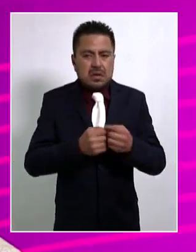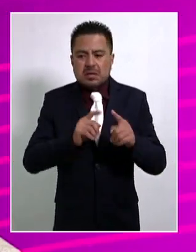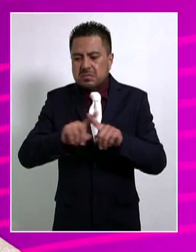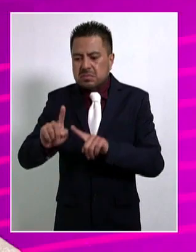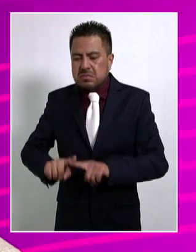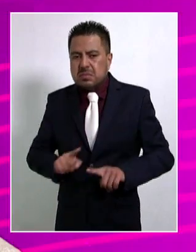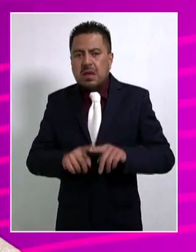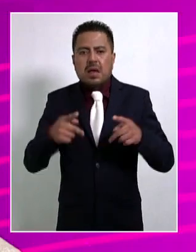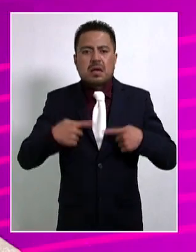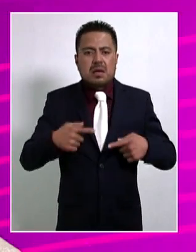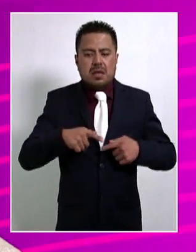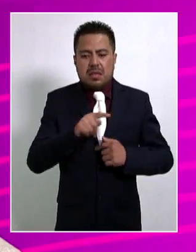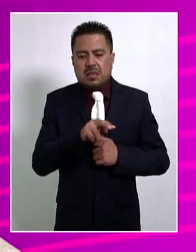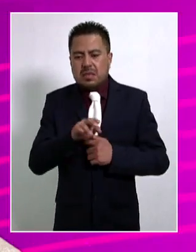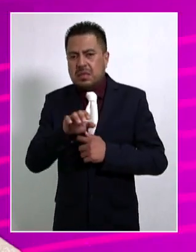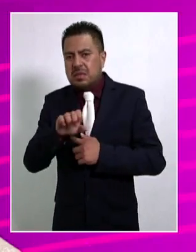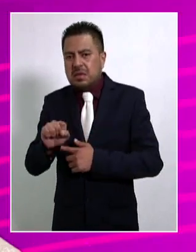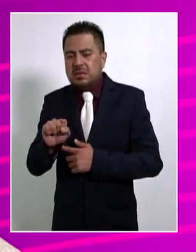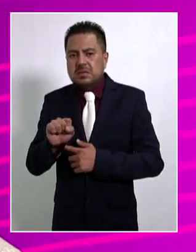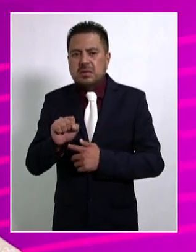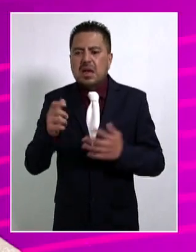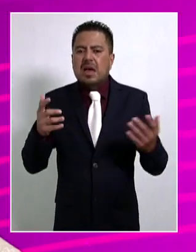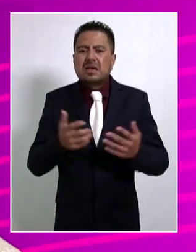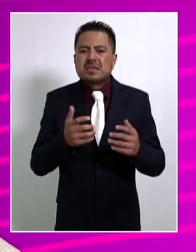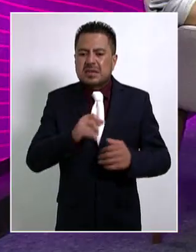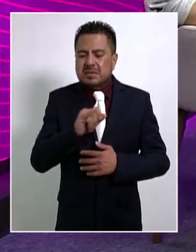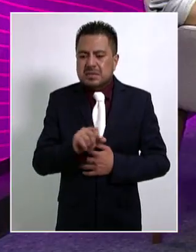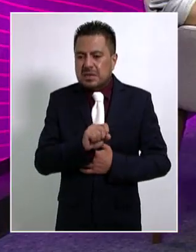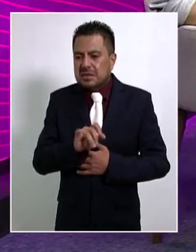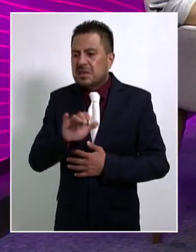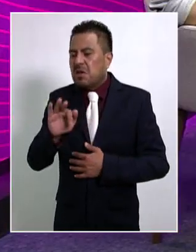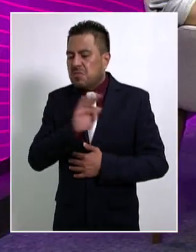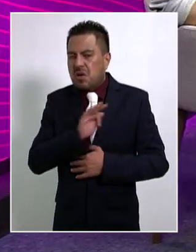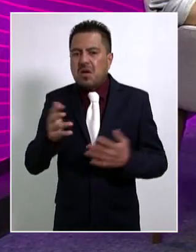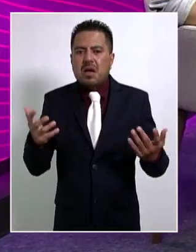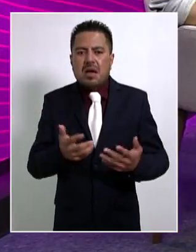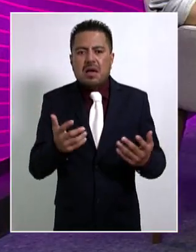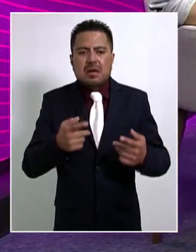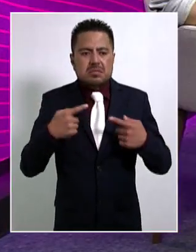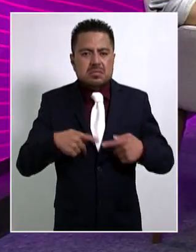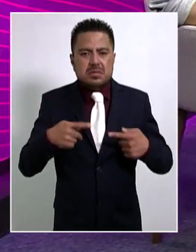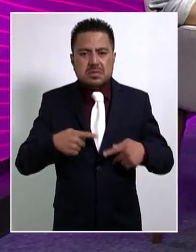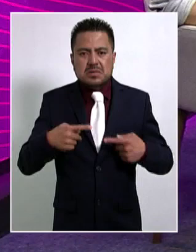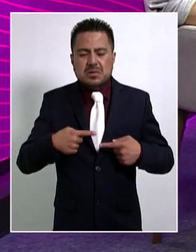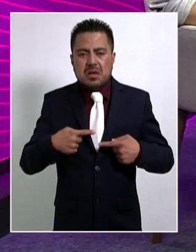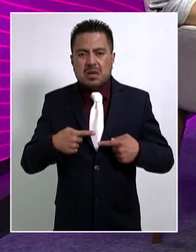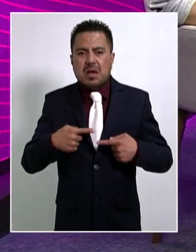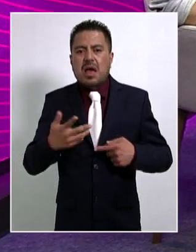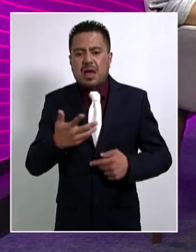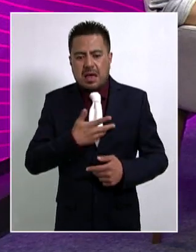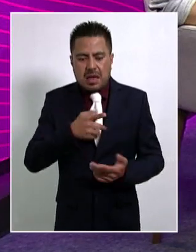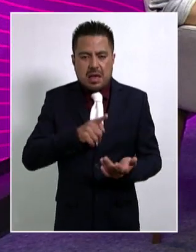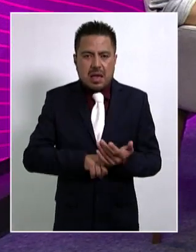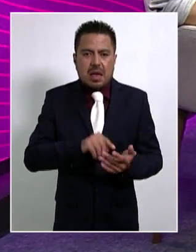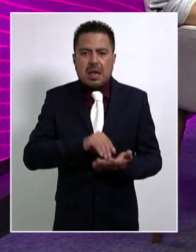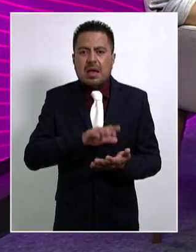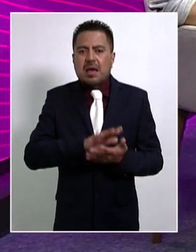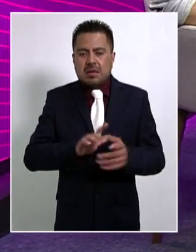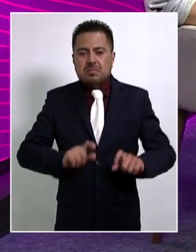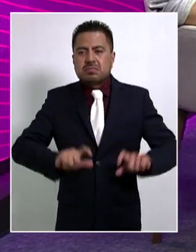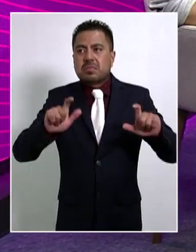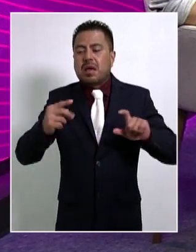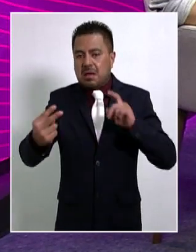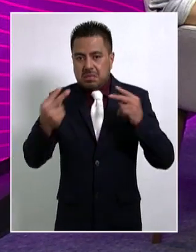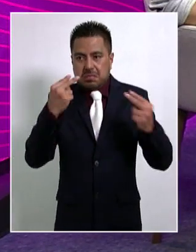diversidad a las personas trans. ¿Qué hacemos, Jessica? ¿Qué podemos hacer las personas que estamos viendo este